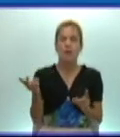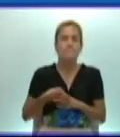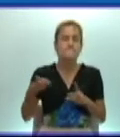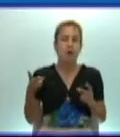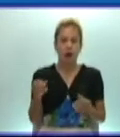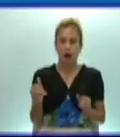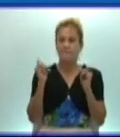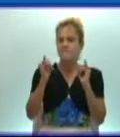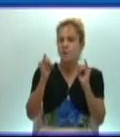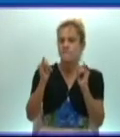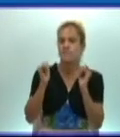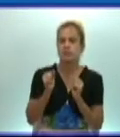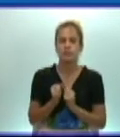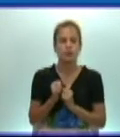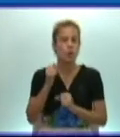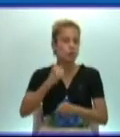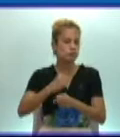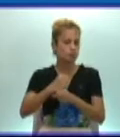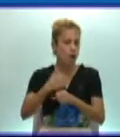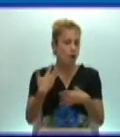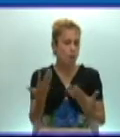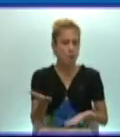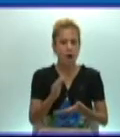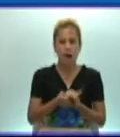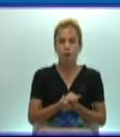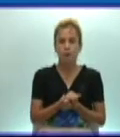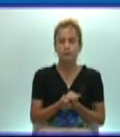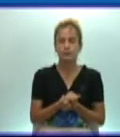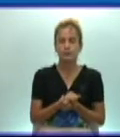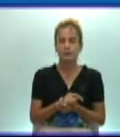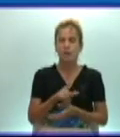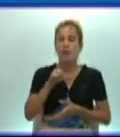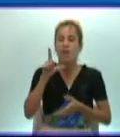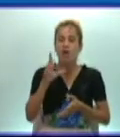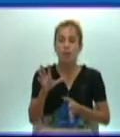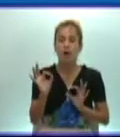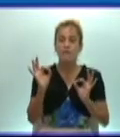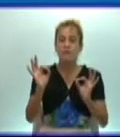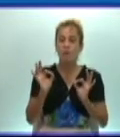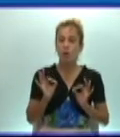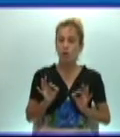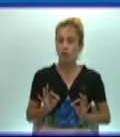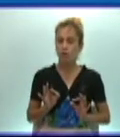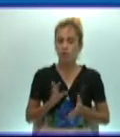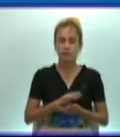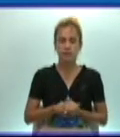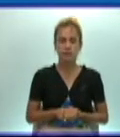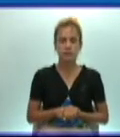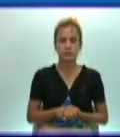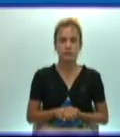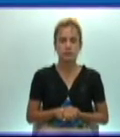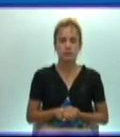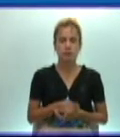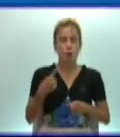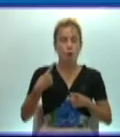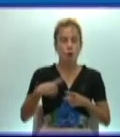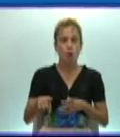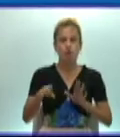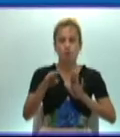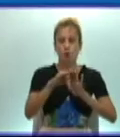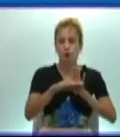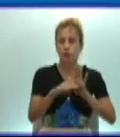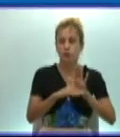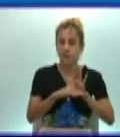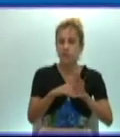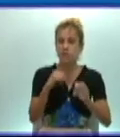colaboración, servicio, etc. Y se emplea un lenguaje formal. Otro de los contenidos que